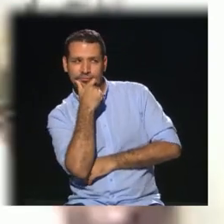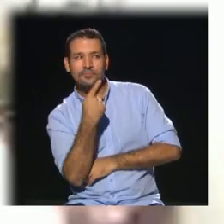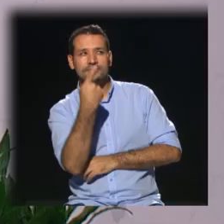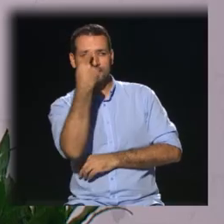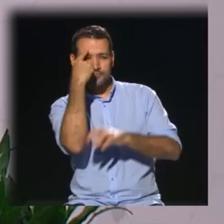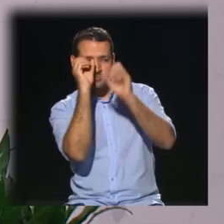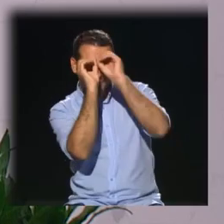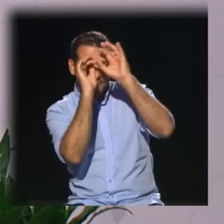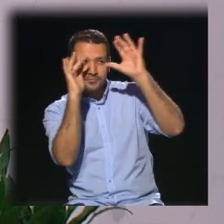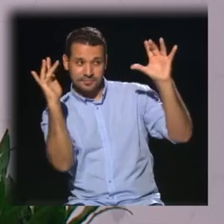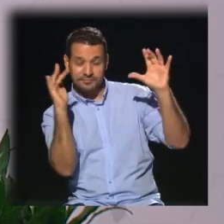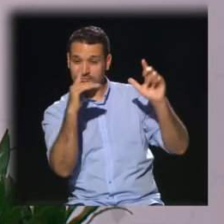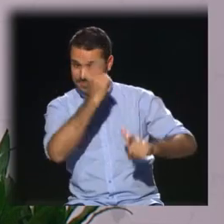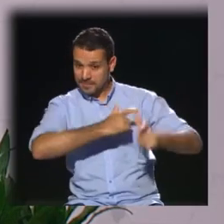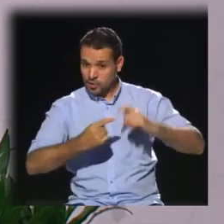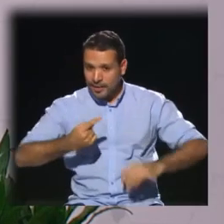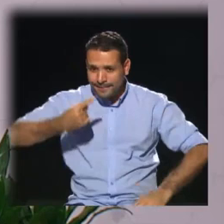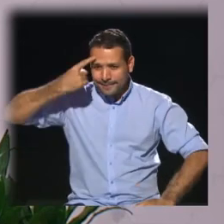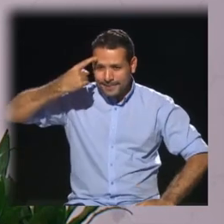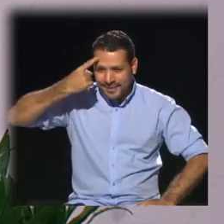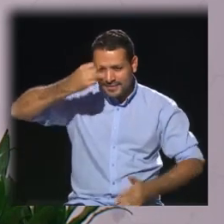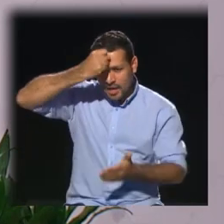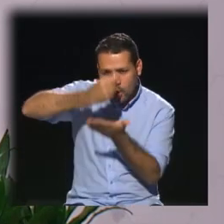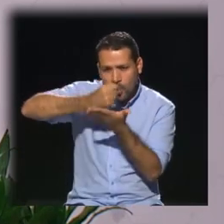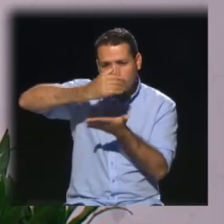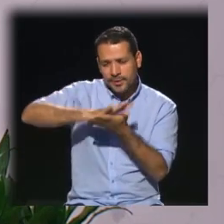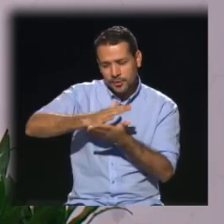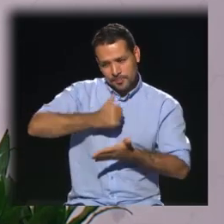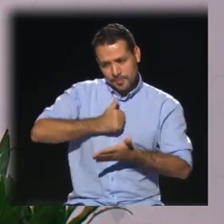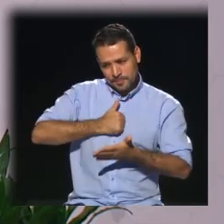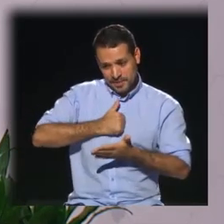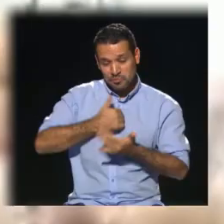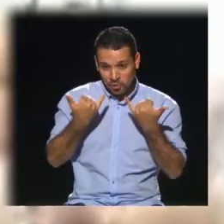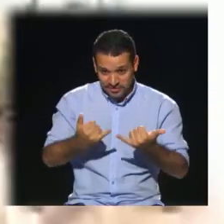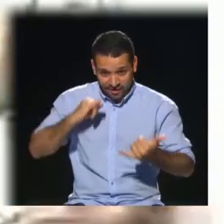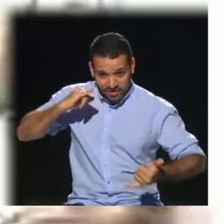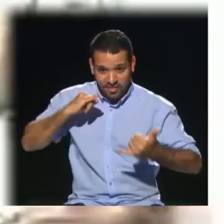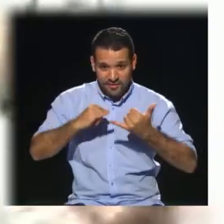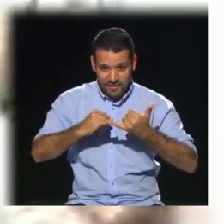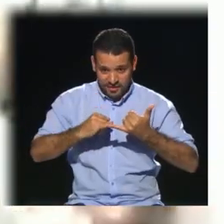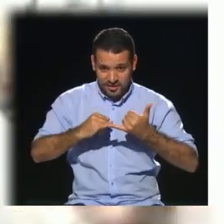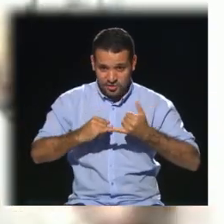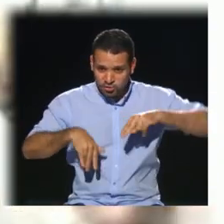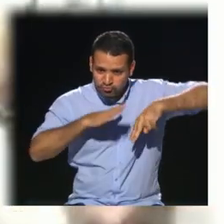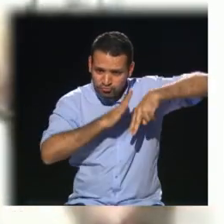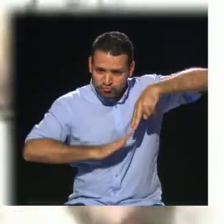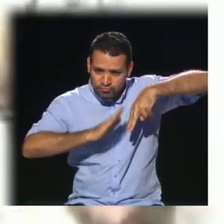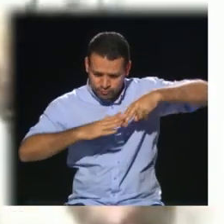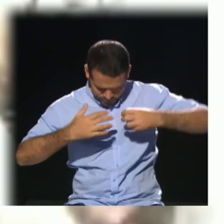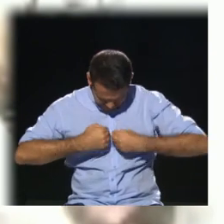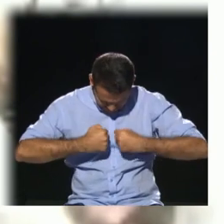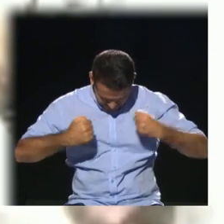formando personas, ciudadanos que se conocen internamente a ellos mismos para poder hacer esa